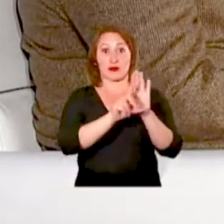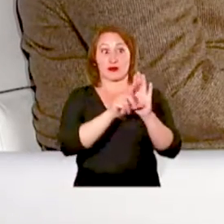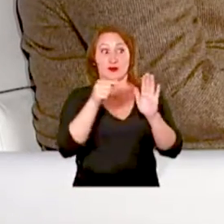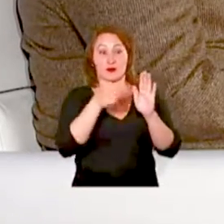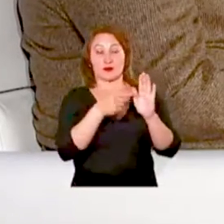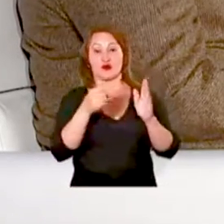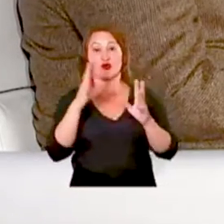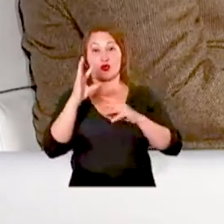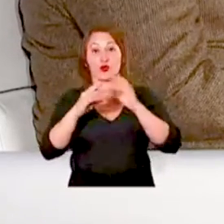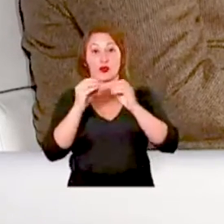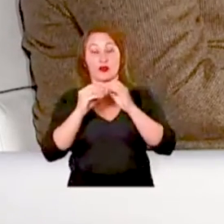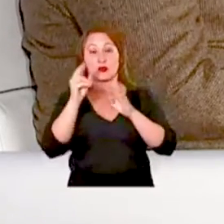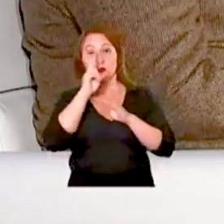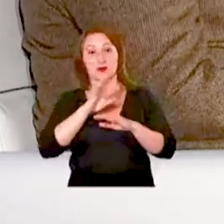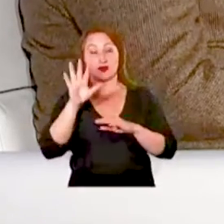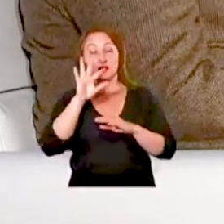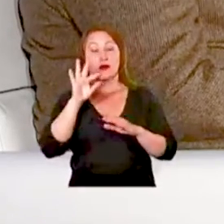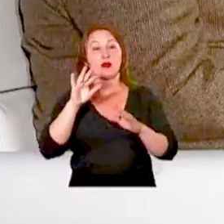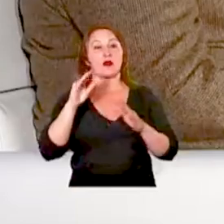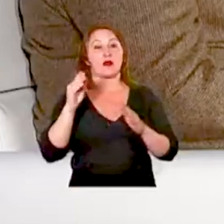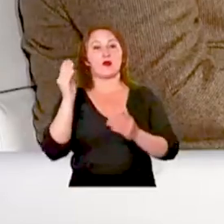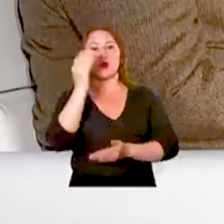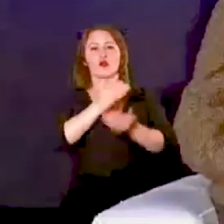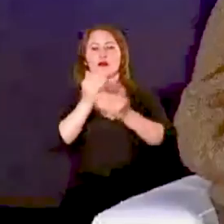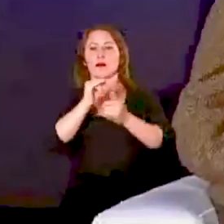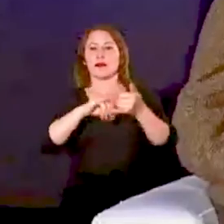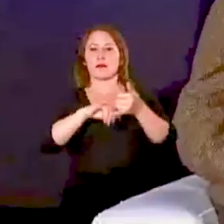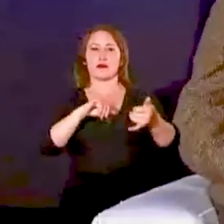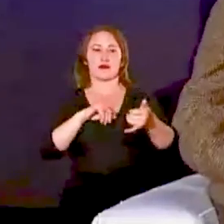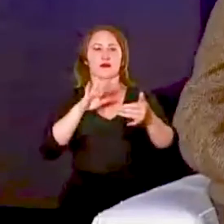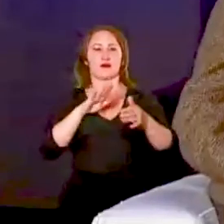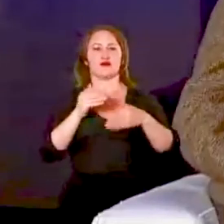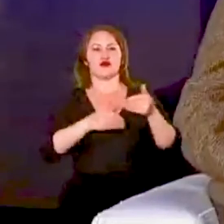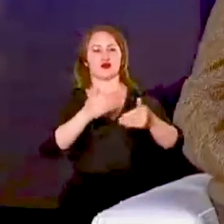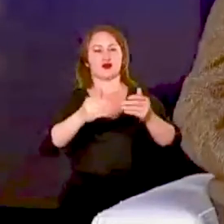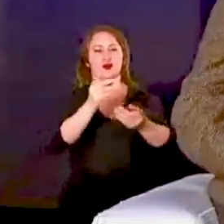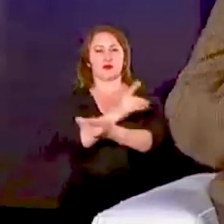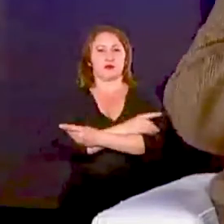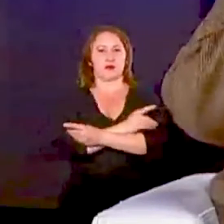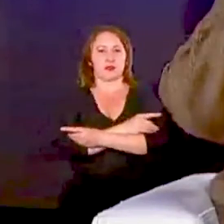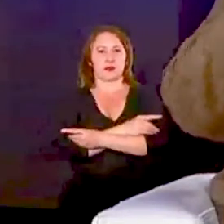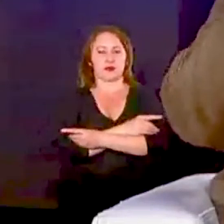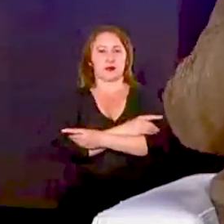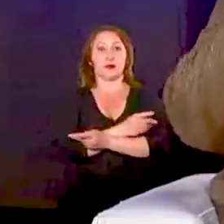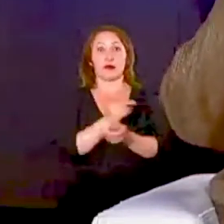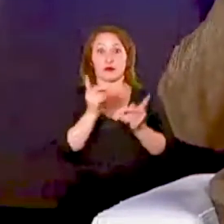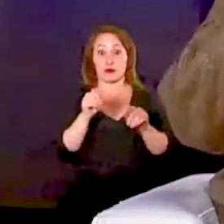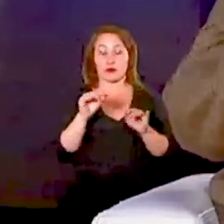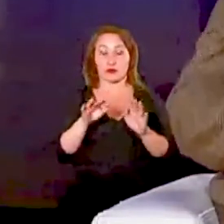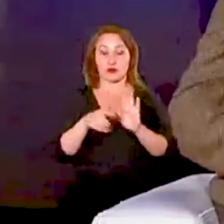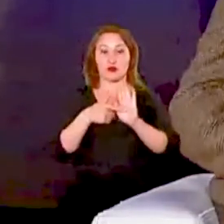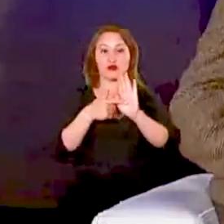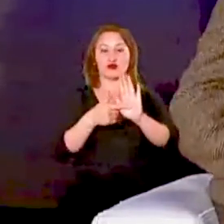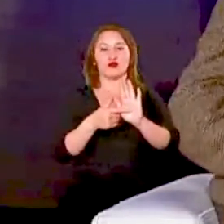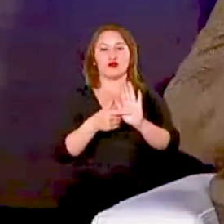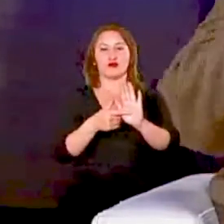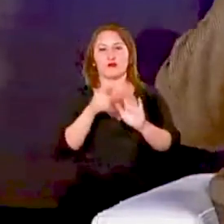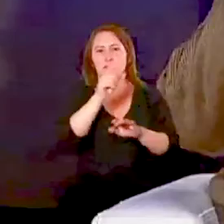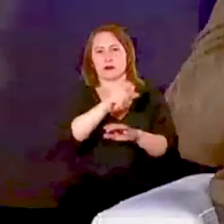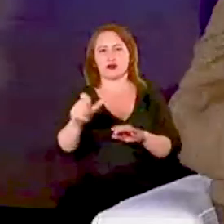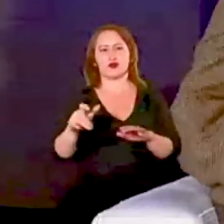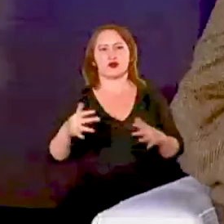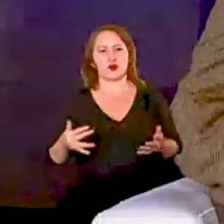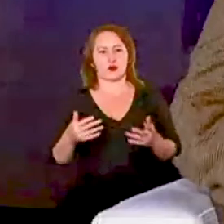General Disciplinario, reguló la prueba en forma independiente dentro del proceso disciplinario lo que nos da una luz a quienes de una u otra